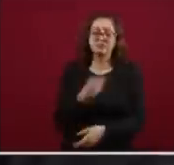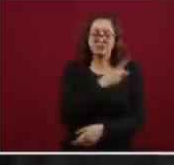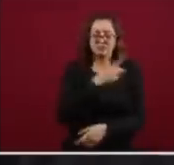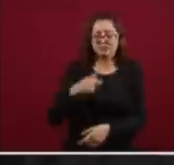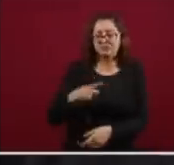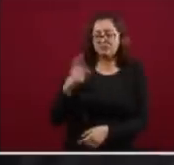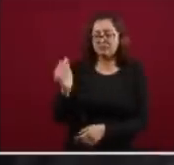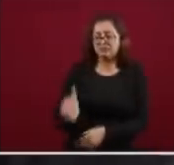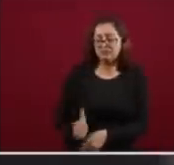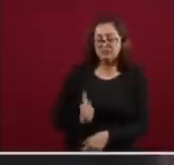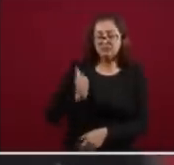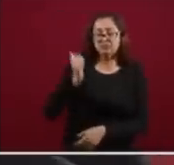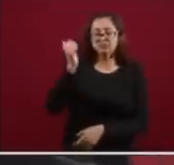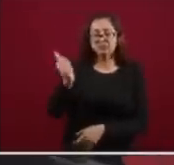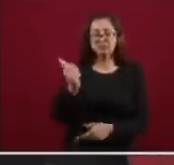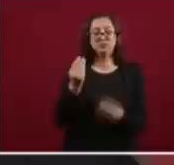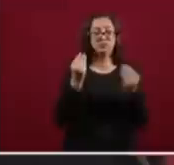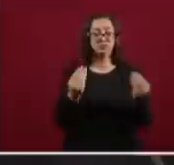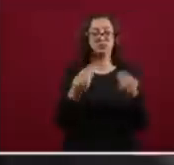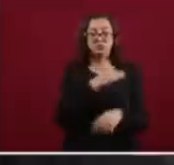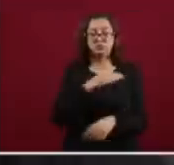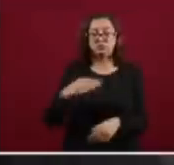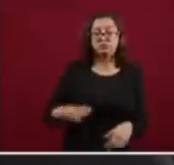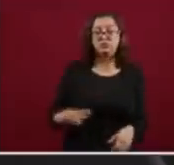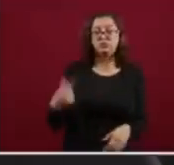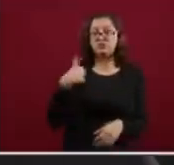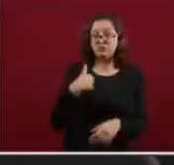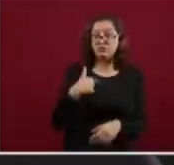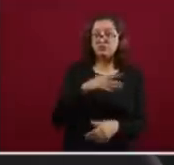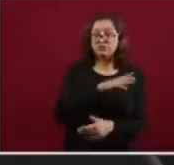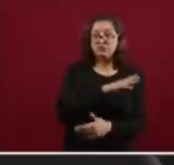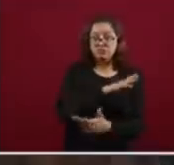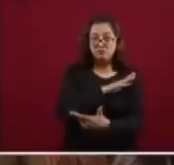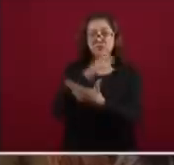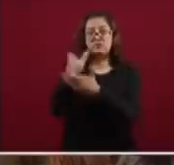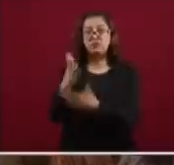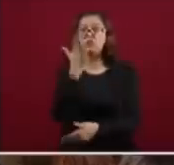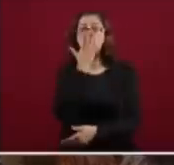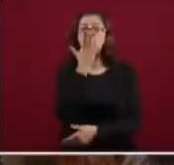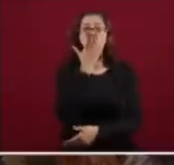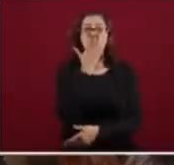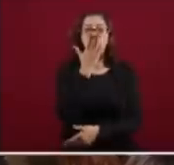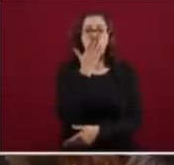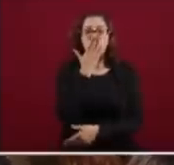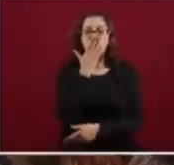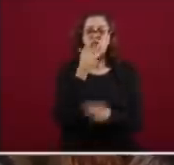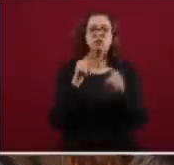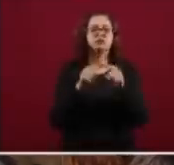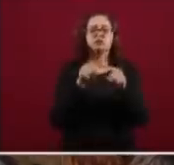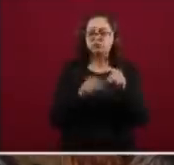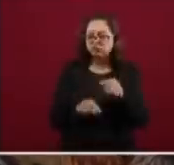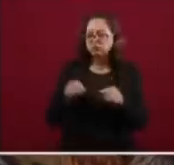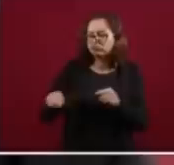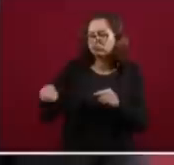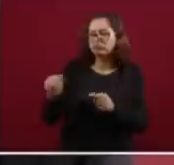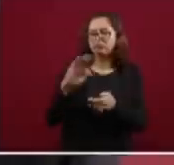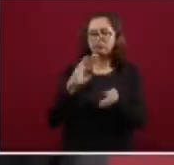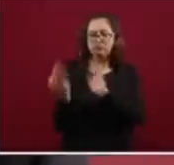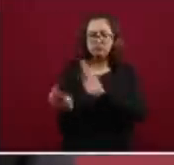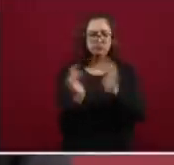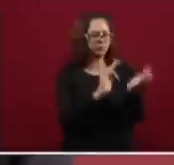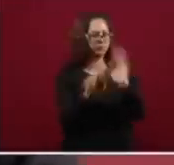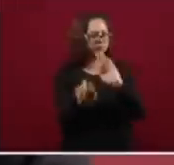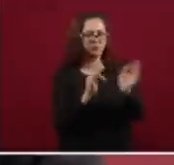aprovechar si ya fuimos a sonora pues vamos a hablamos pues